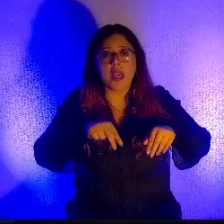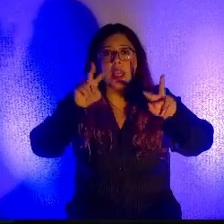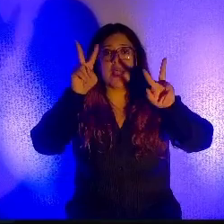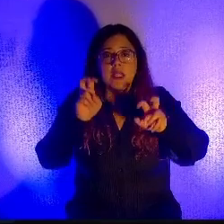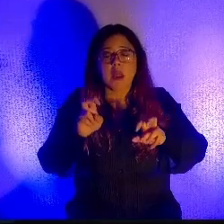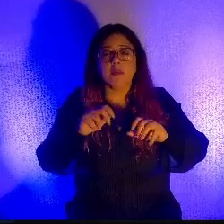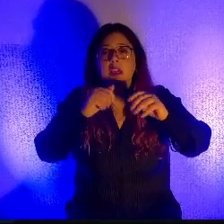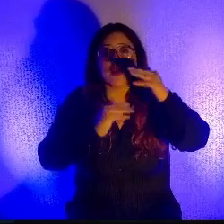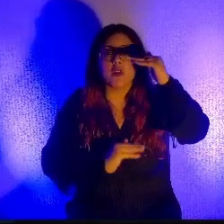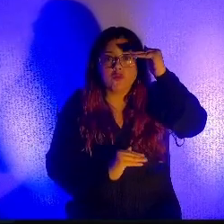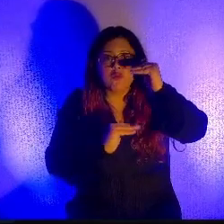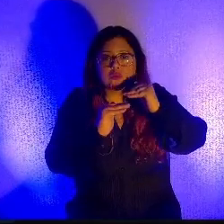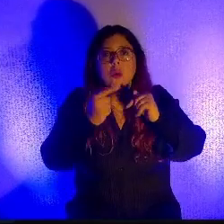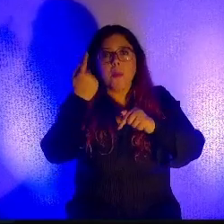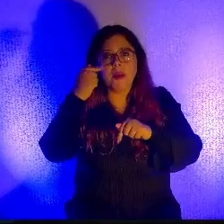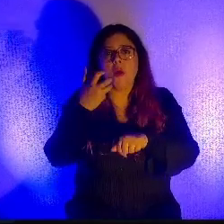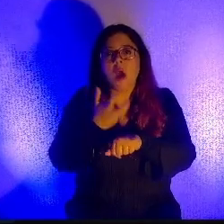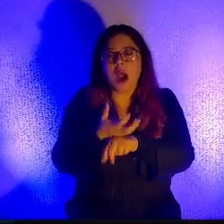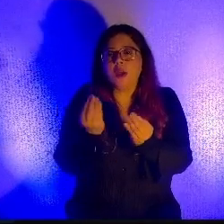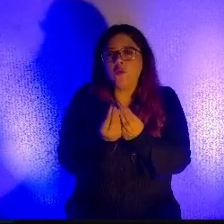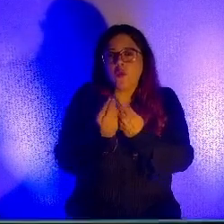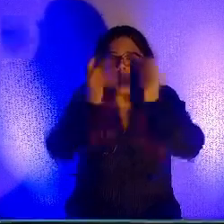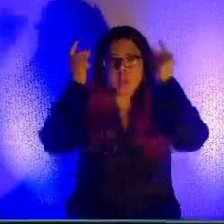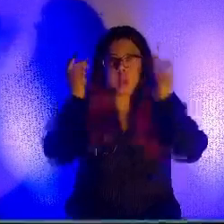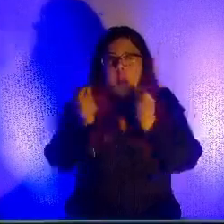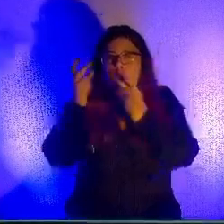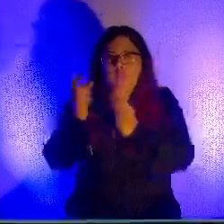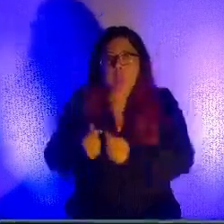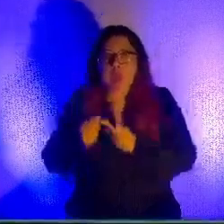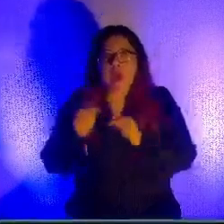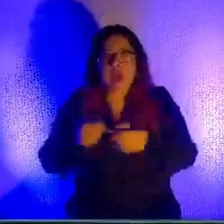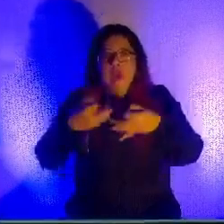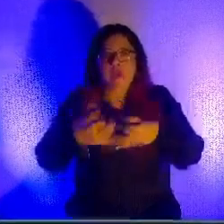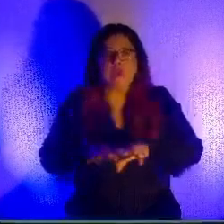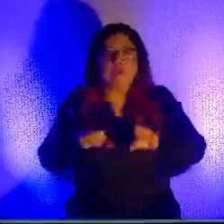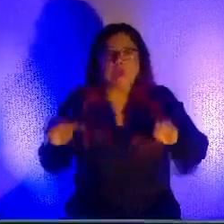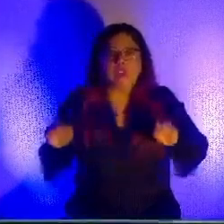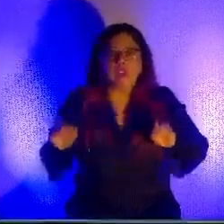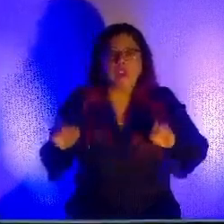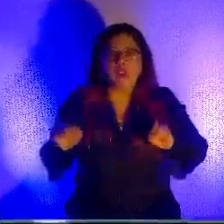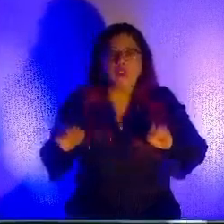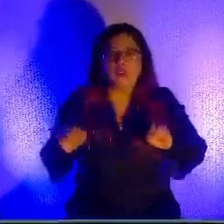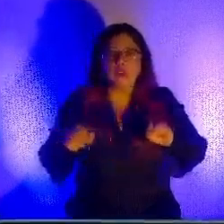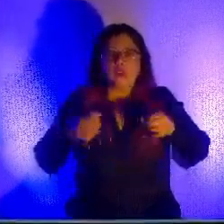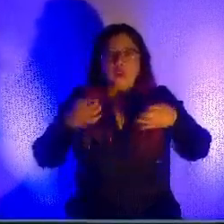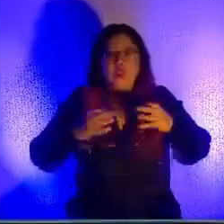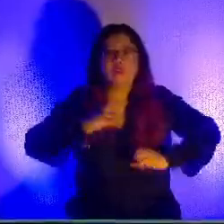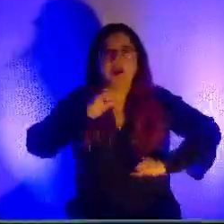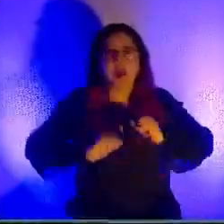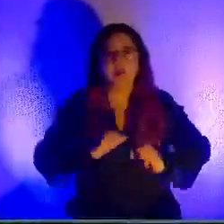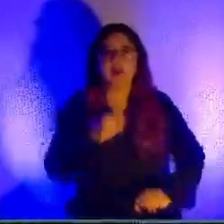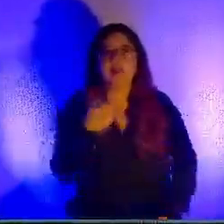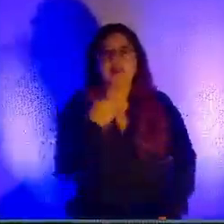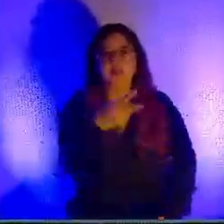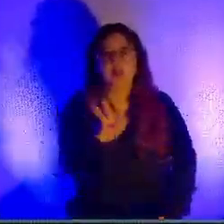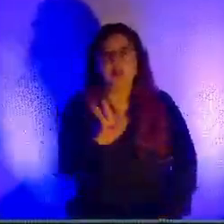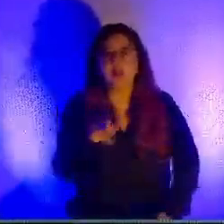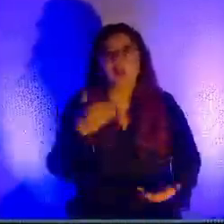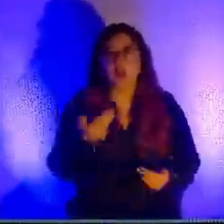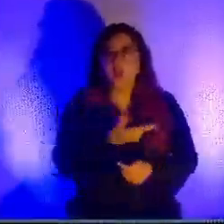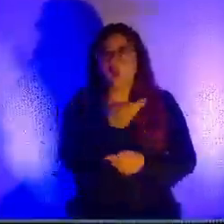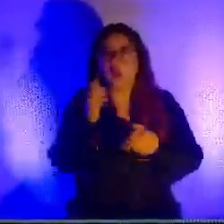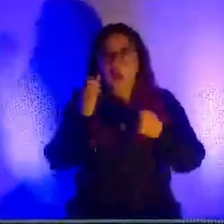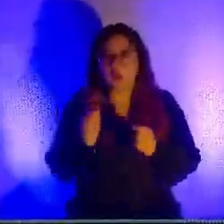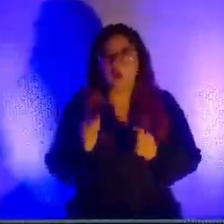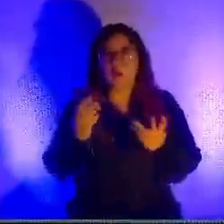de disminuir la brecha pero ya tenemos muchos talentos que están listos para estar en la empresa de ustedes Entonces ustedes